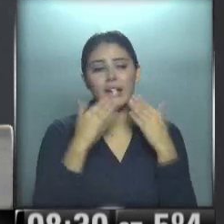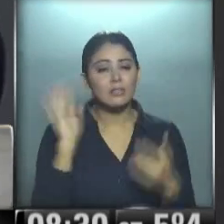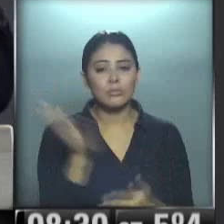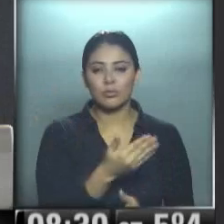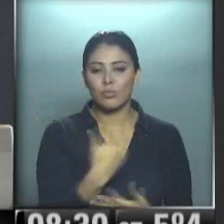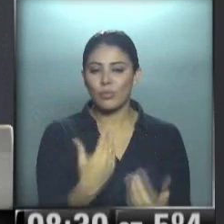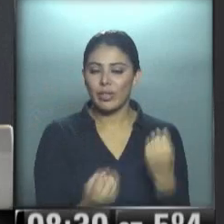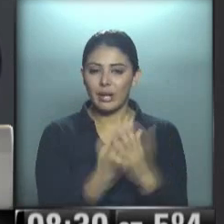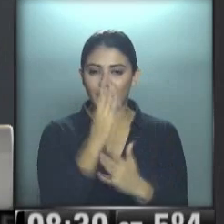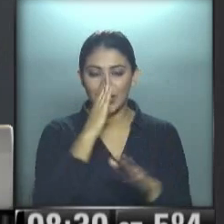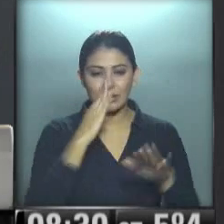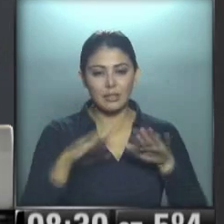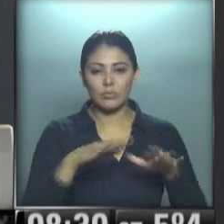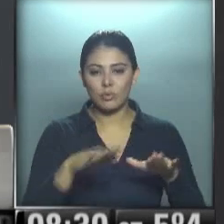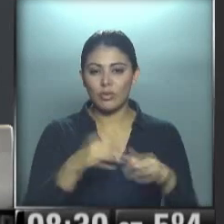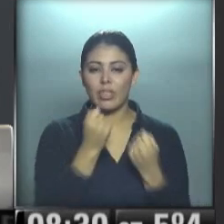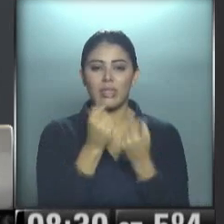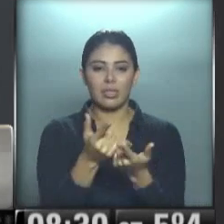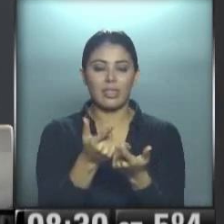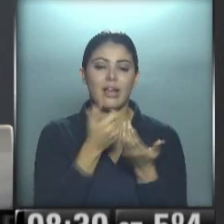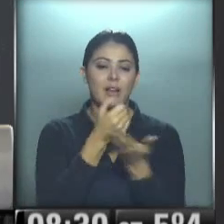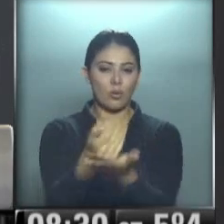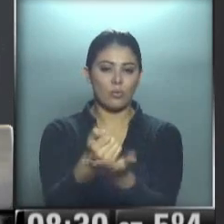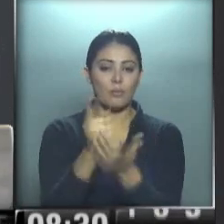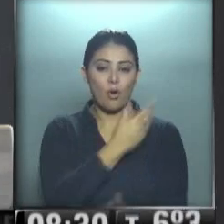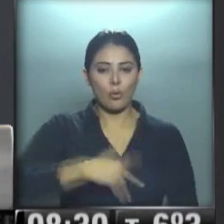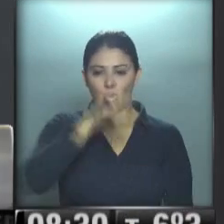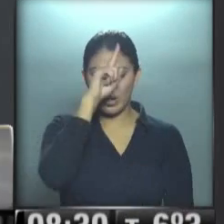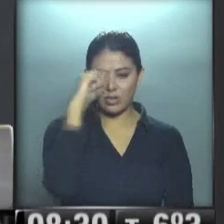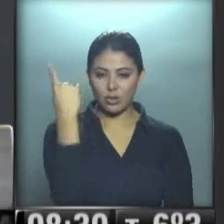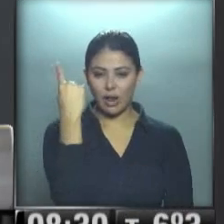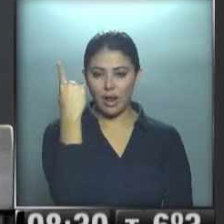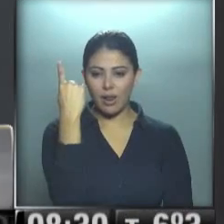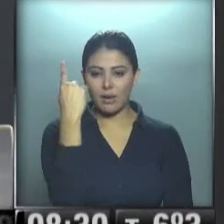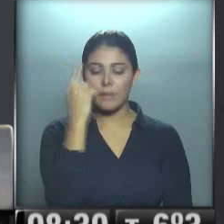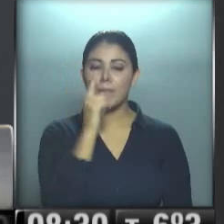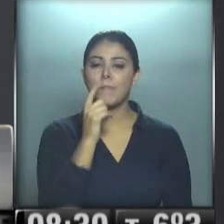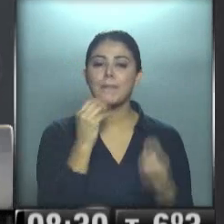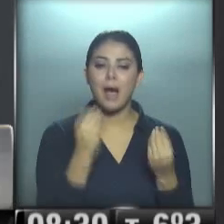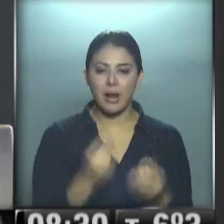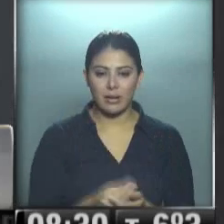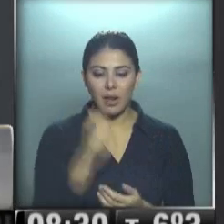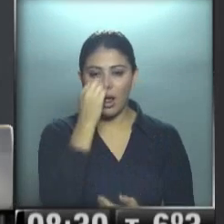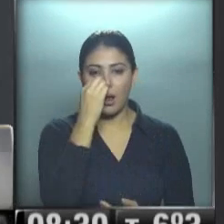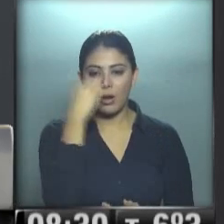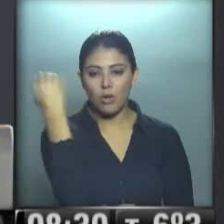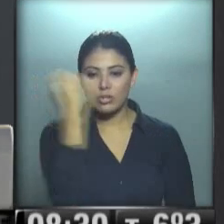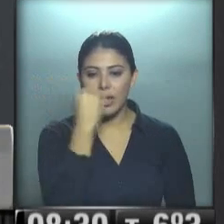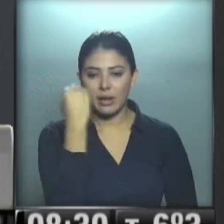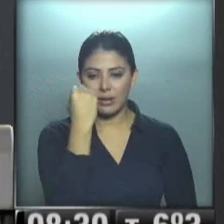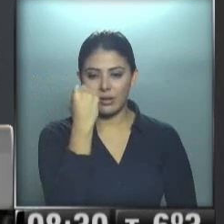generar las condiciones de asignación de recursos por parte del estado nacional para lograr por un lado